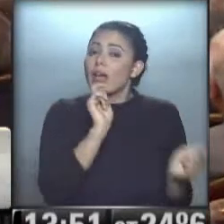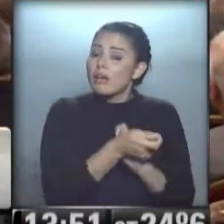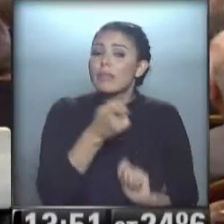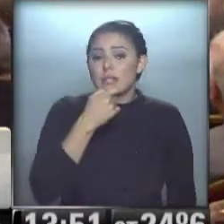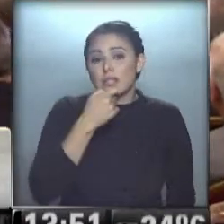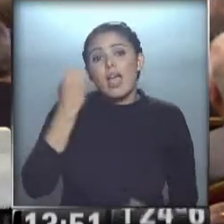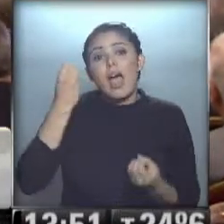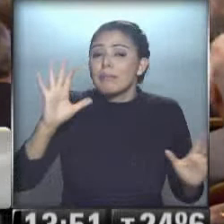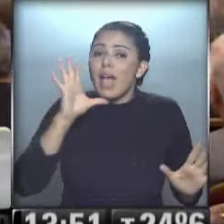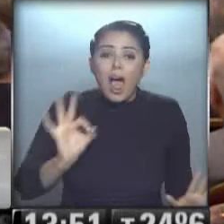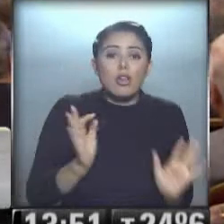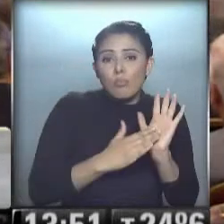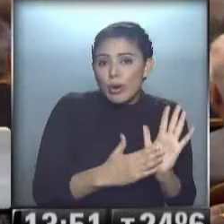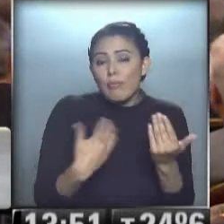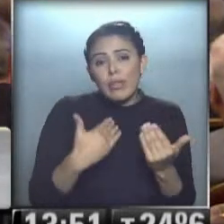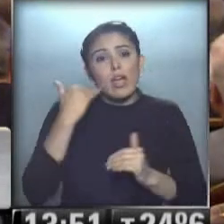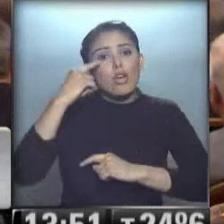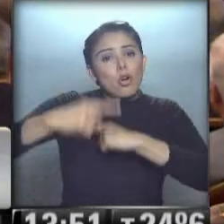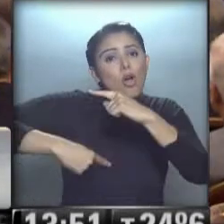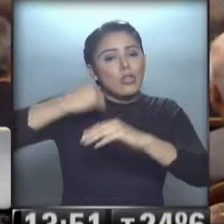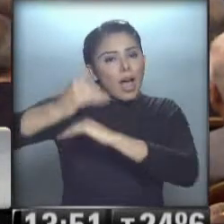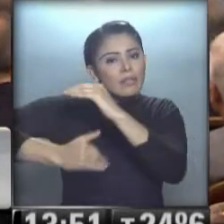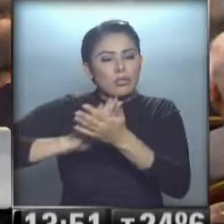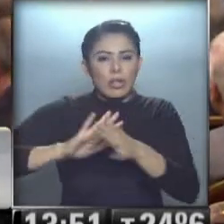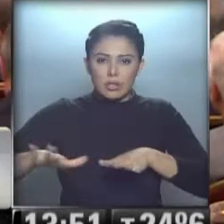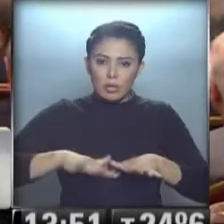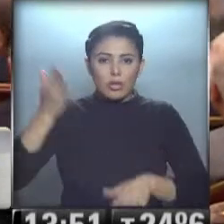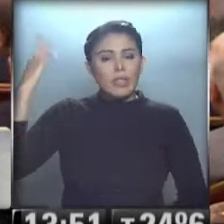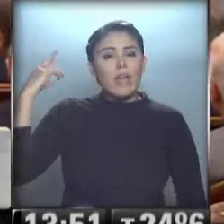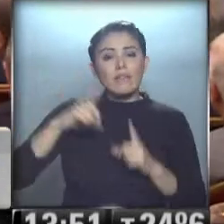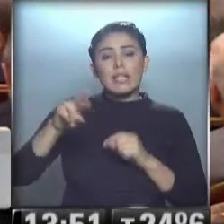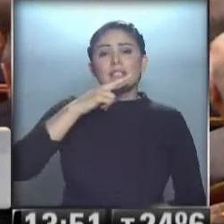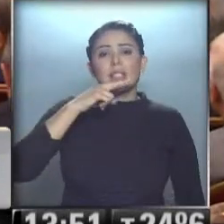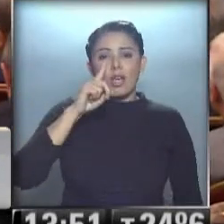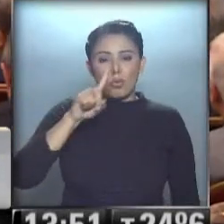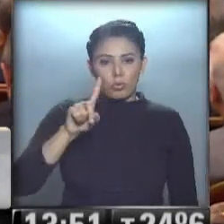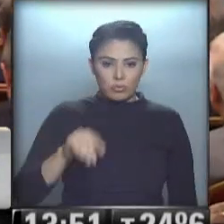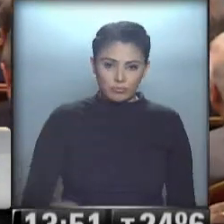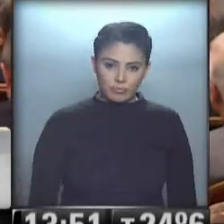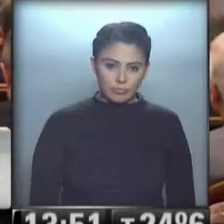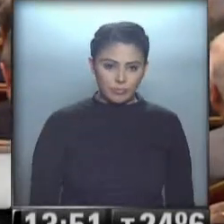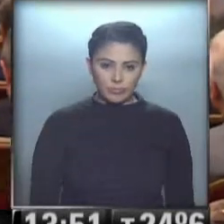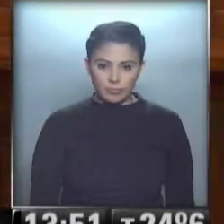aparece algún elemento para avanzar sobre lo ocurrido el 17 de junio pasado